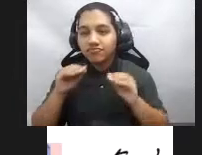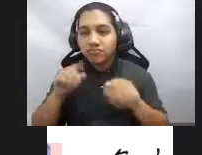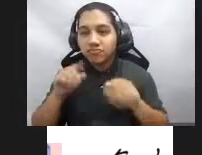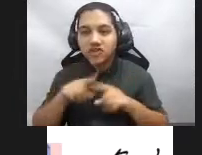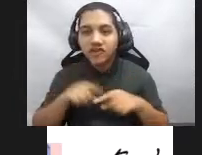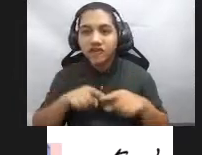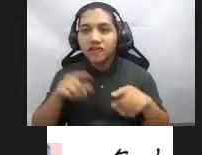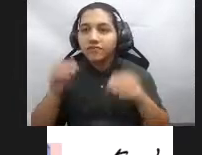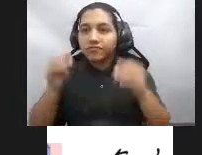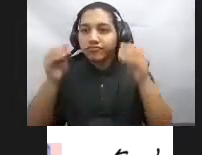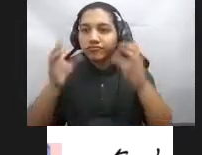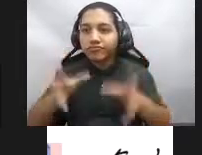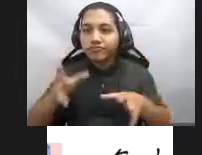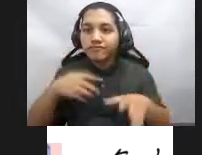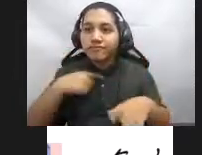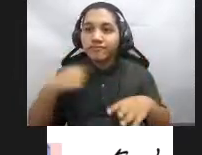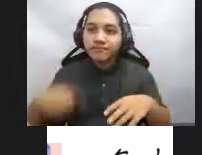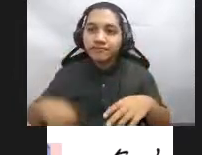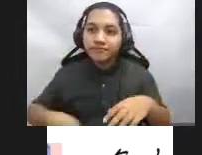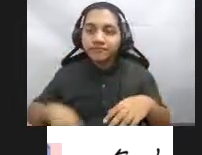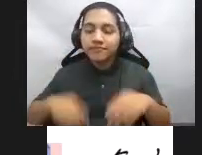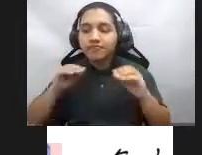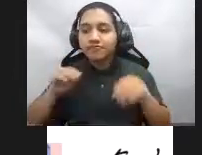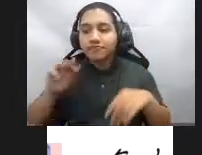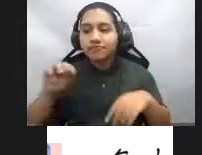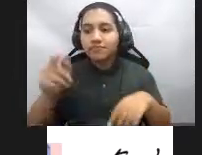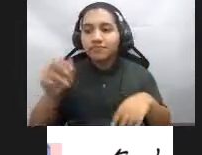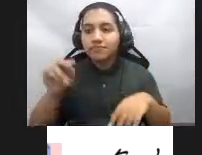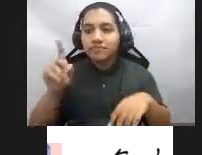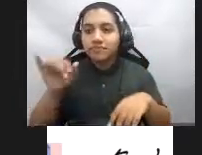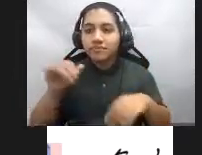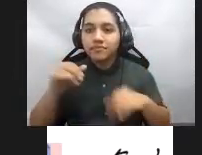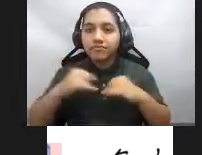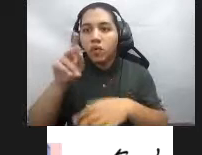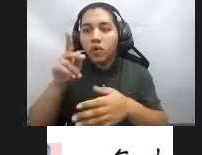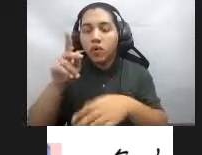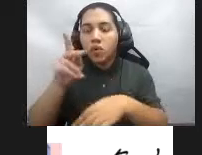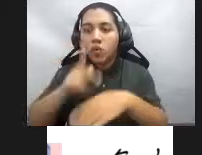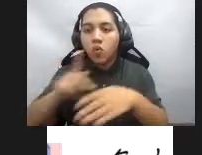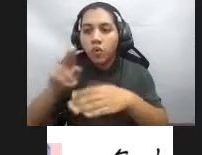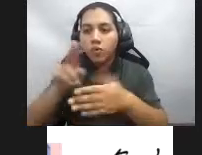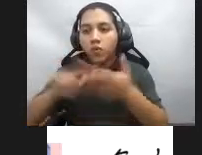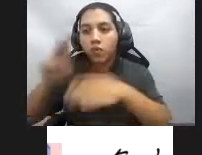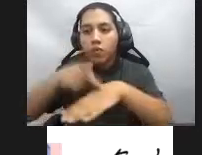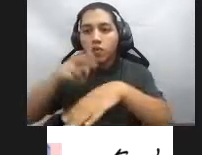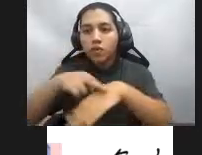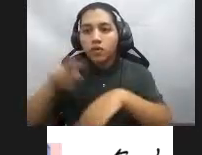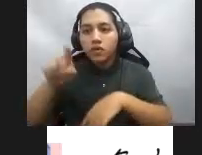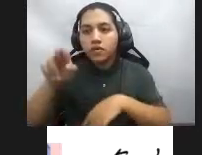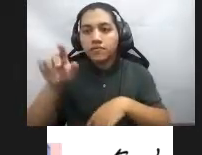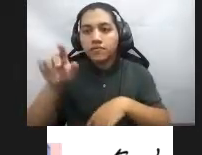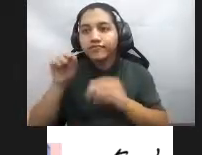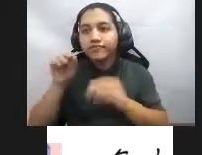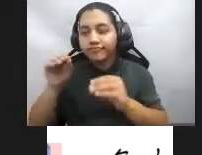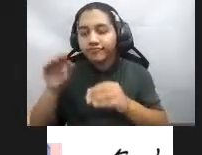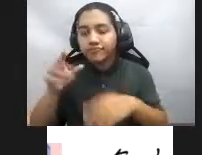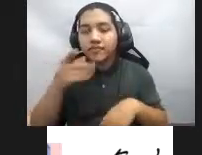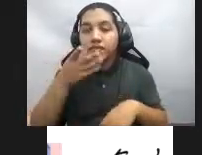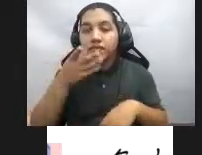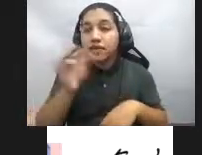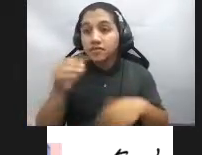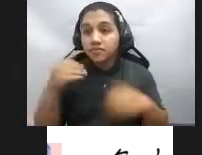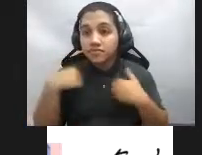que seleccionaban, los que tenían algún tipo de herida por las labores de la carretera central, los mandaban al presidio